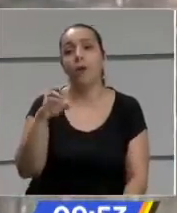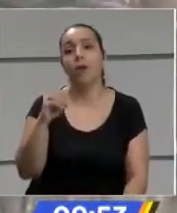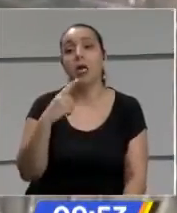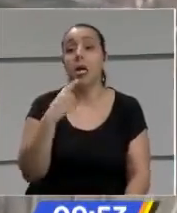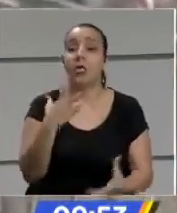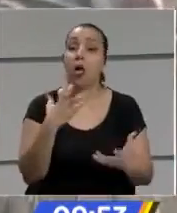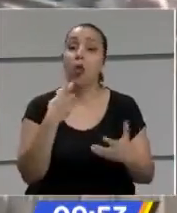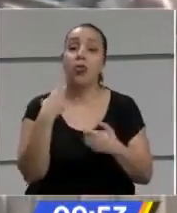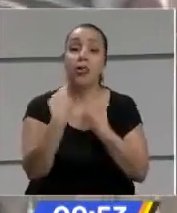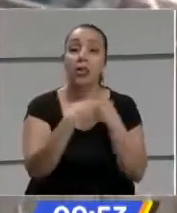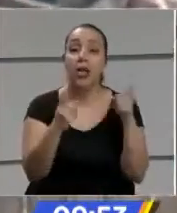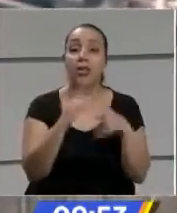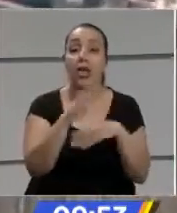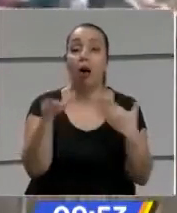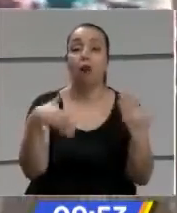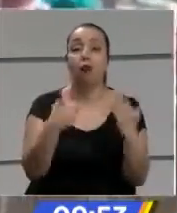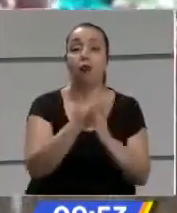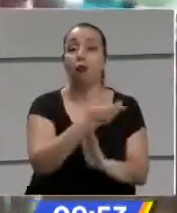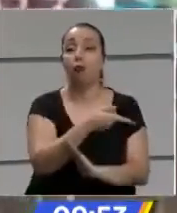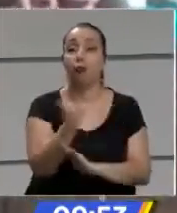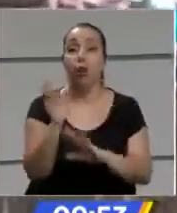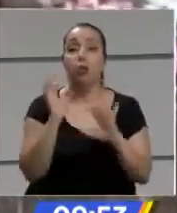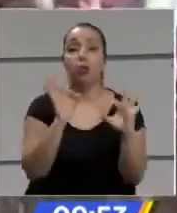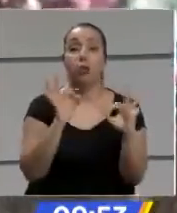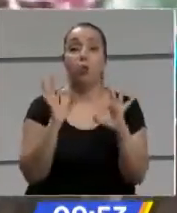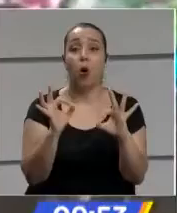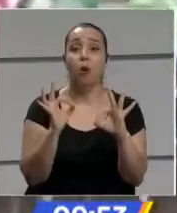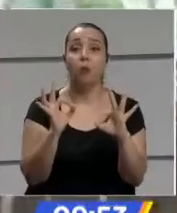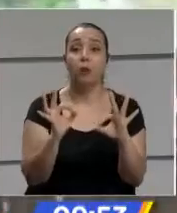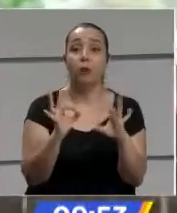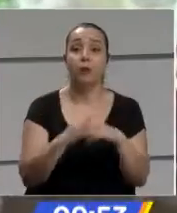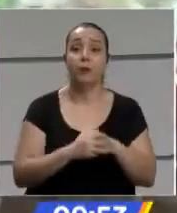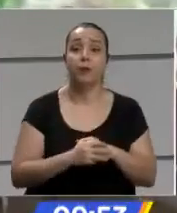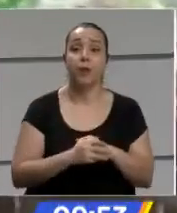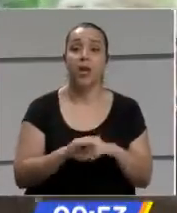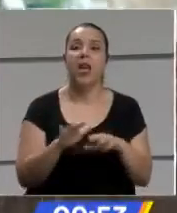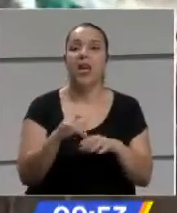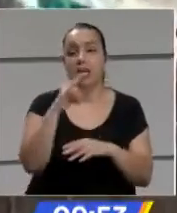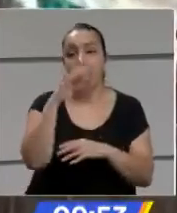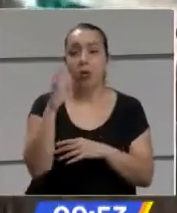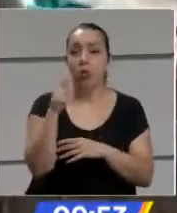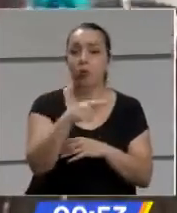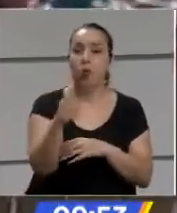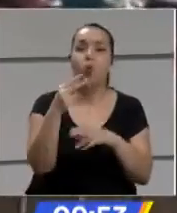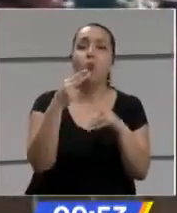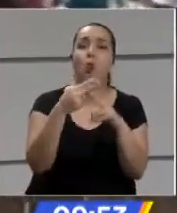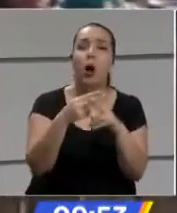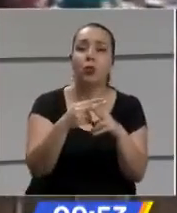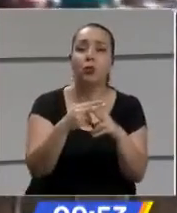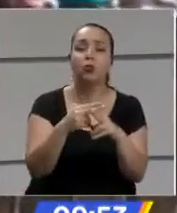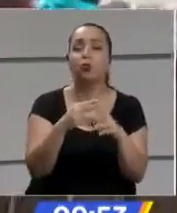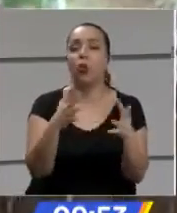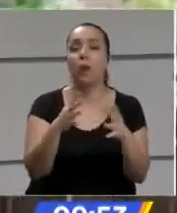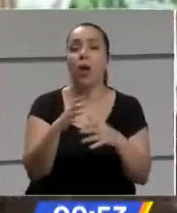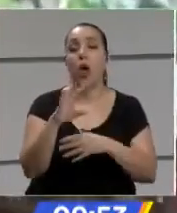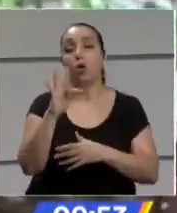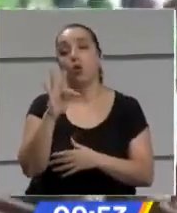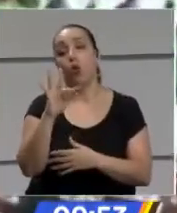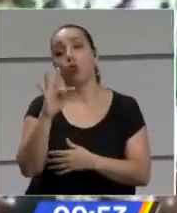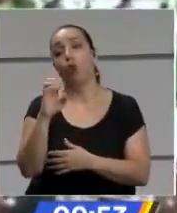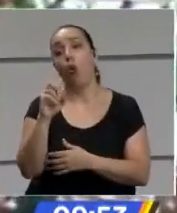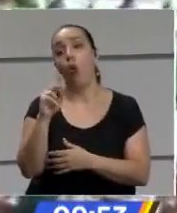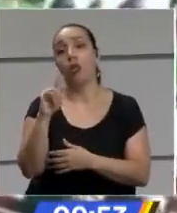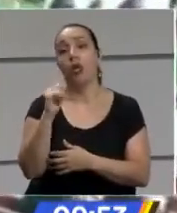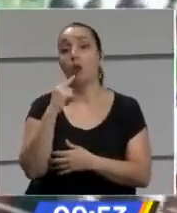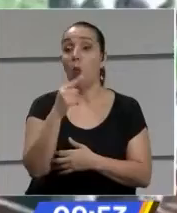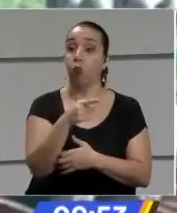Raquille, Colón Afacho Roquitoyo, Curijurio, y Ripugo, mi octene. Dona usted, Totón. Totón, quiero